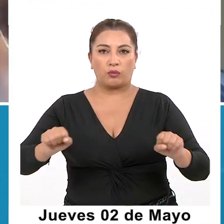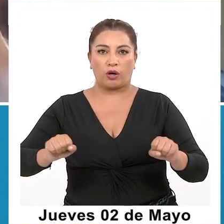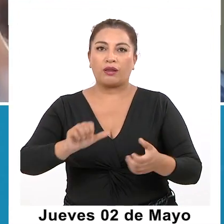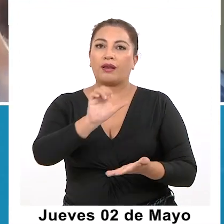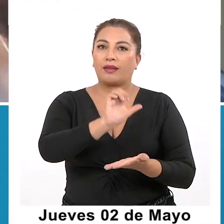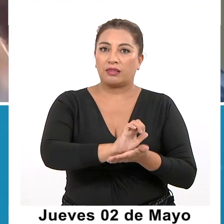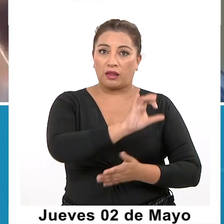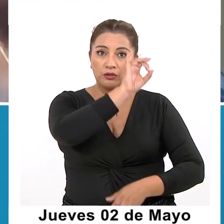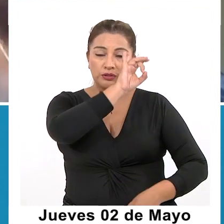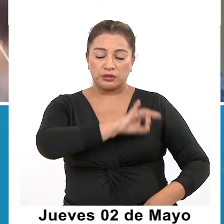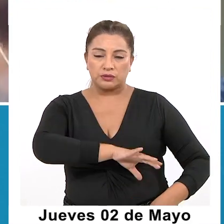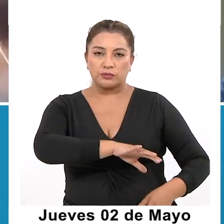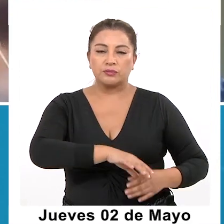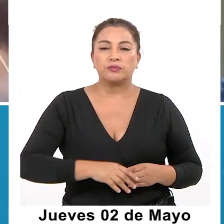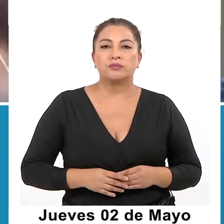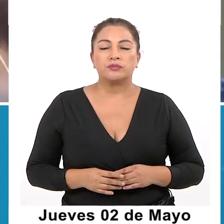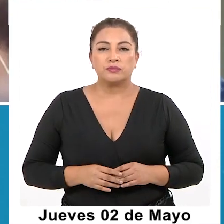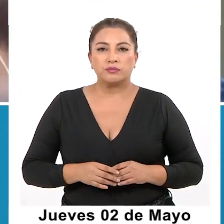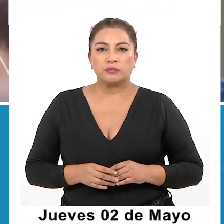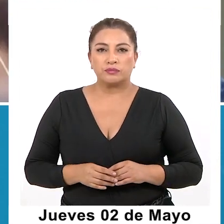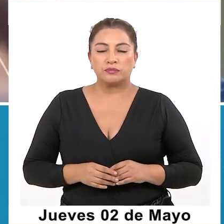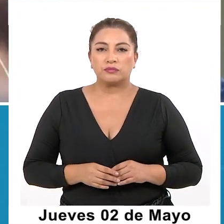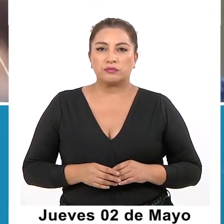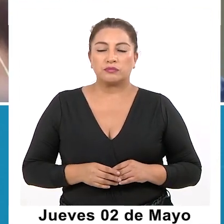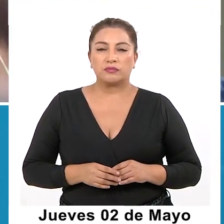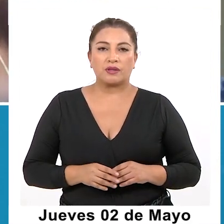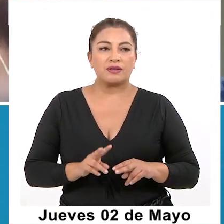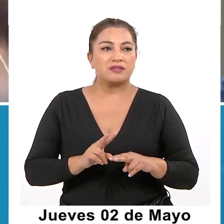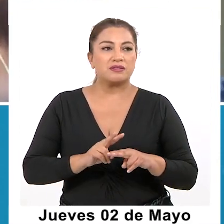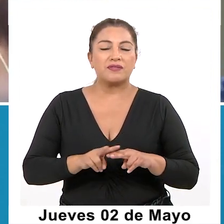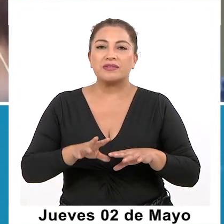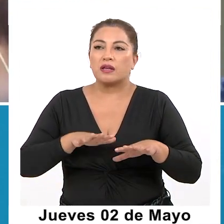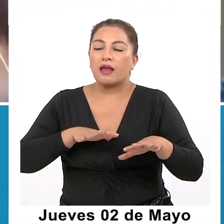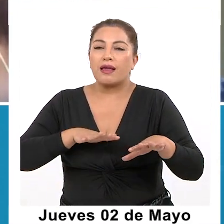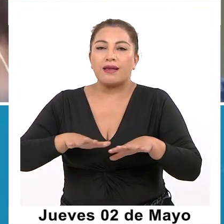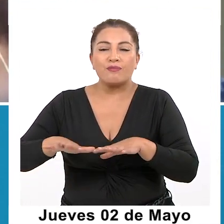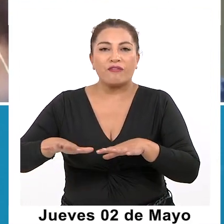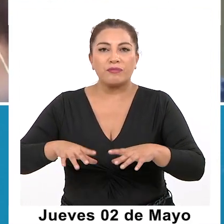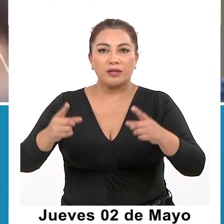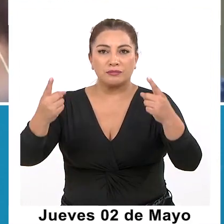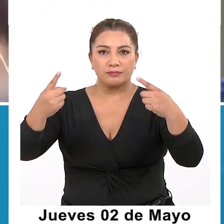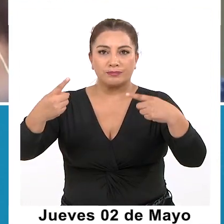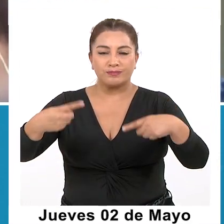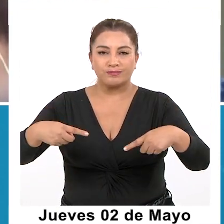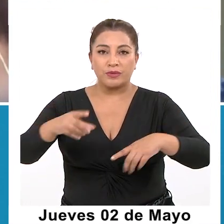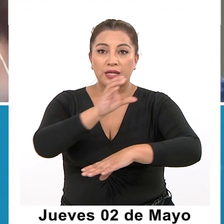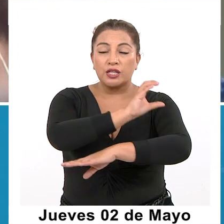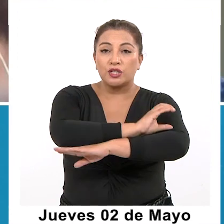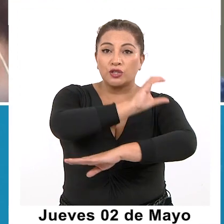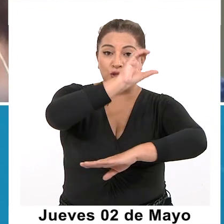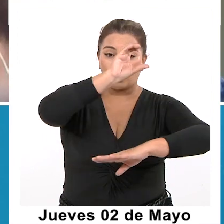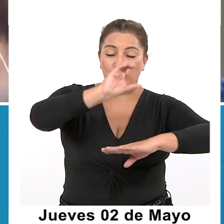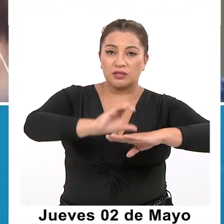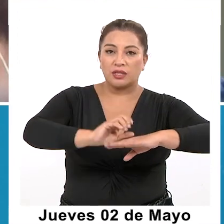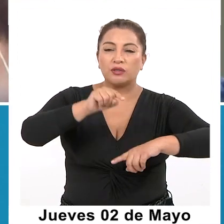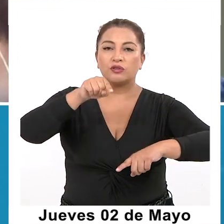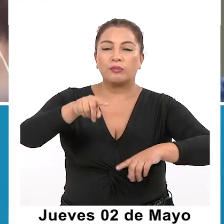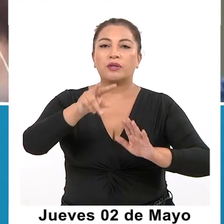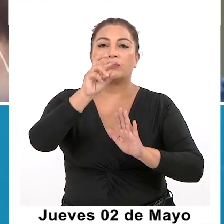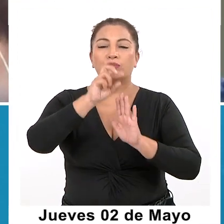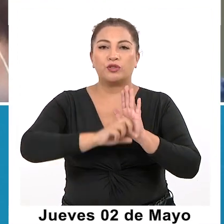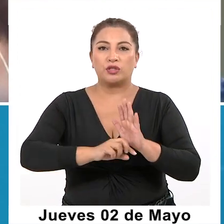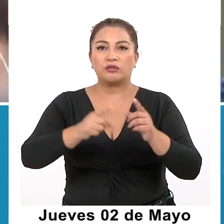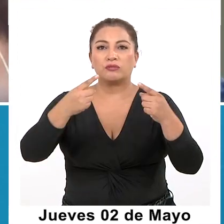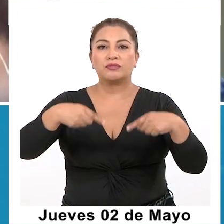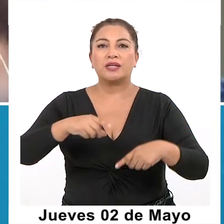del estado de chile eh Se incrementa el movimiento en la frontera interregional de colchane El denominado proyecto de